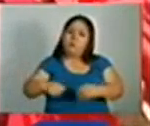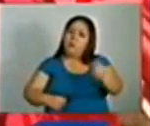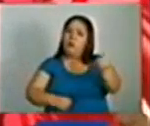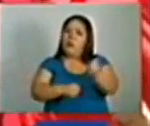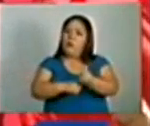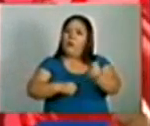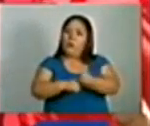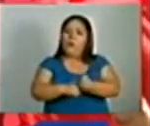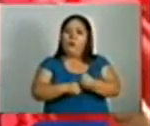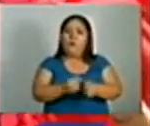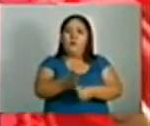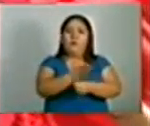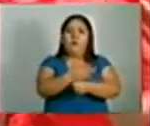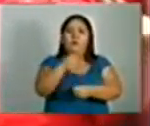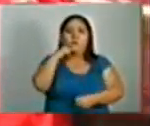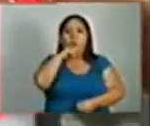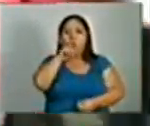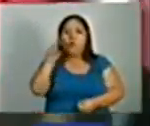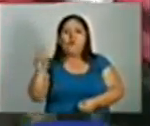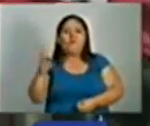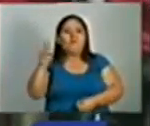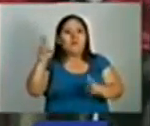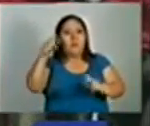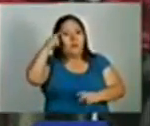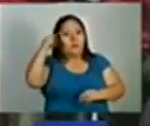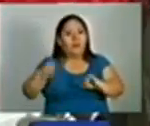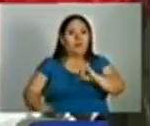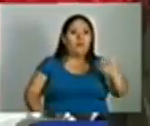apoyo hacia el partido de izquierda.